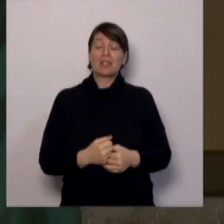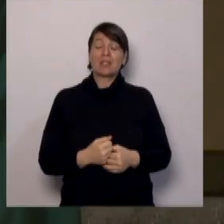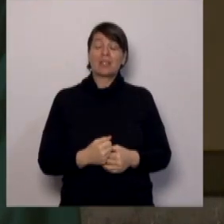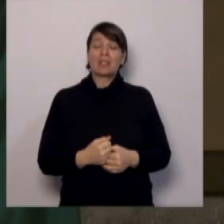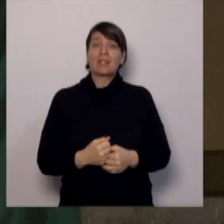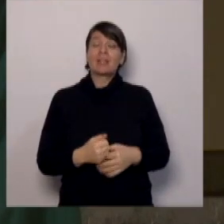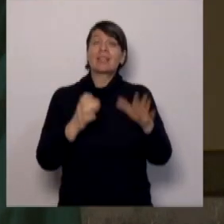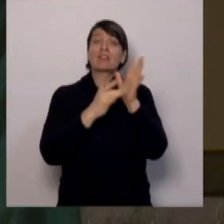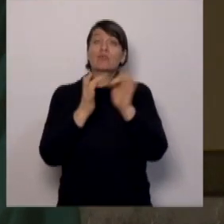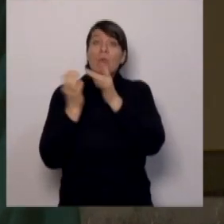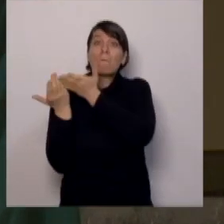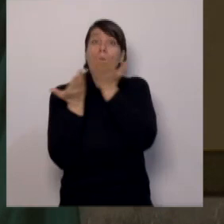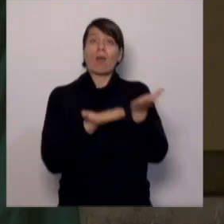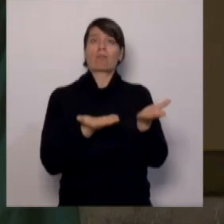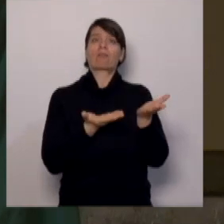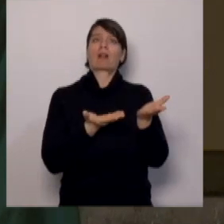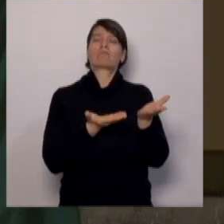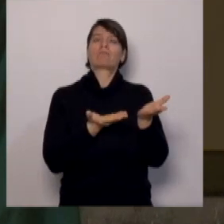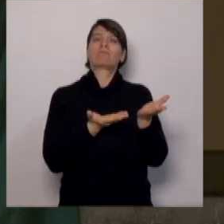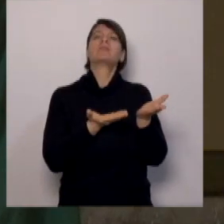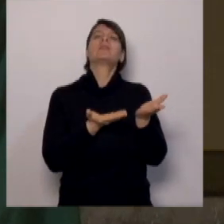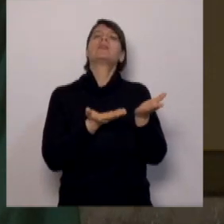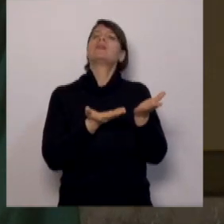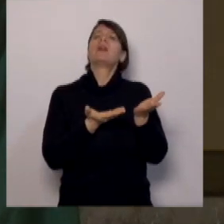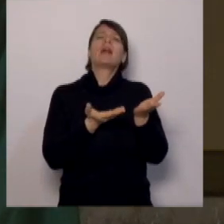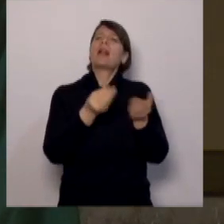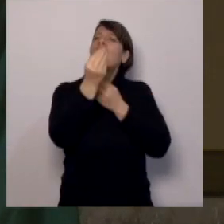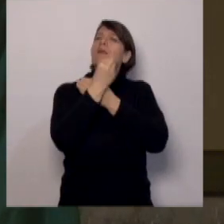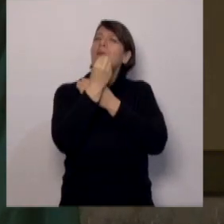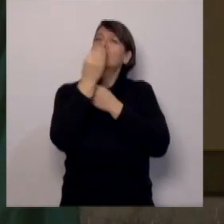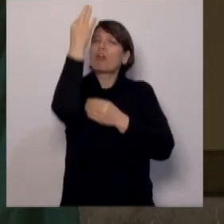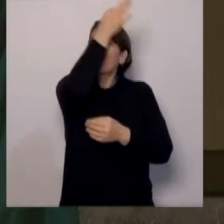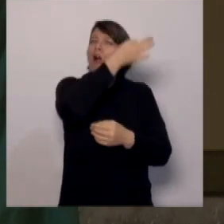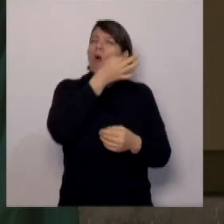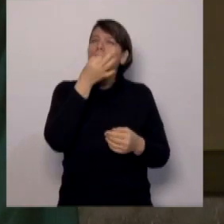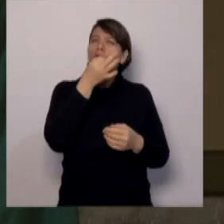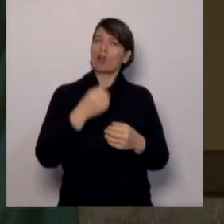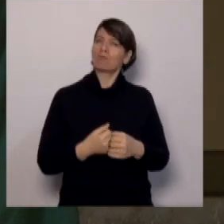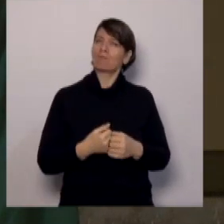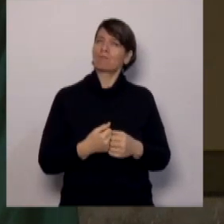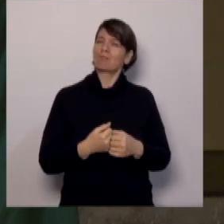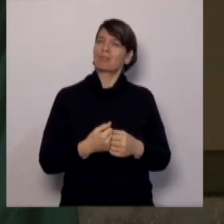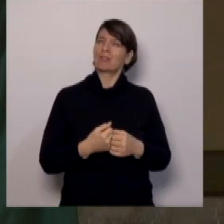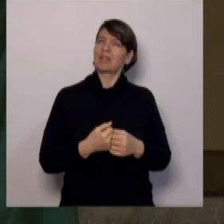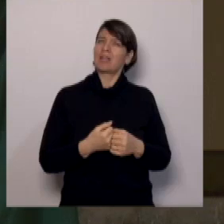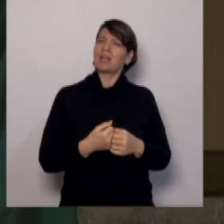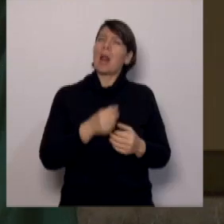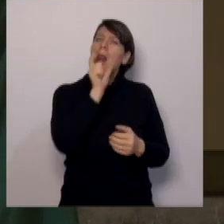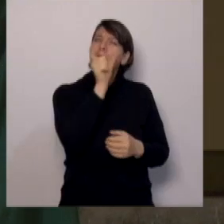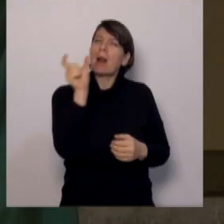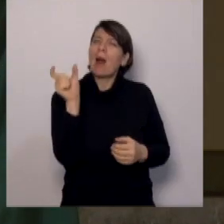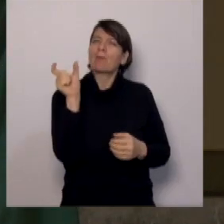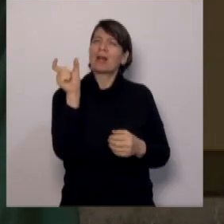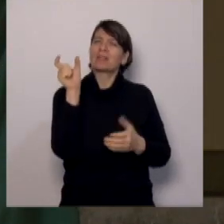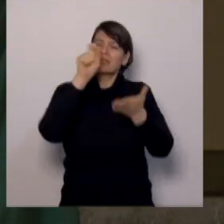Y deja vislumbrar la dimensión del alimento eucarístico. Fíjense que los verbos